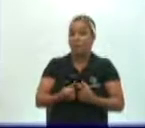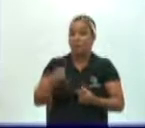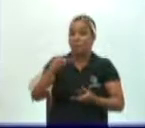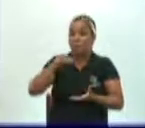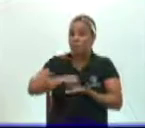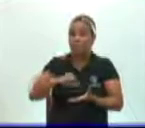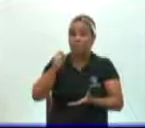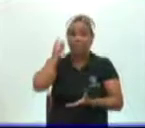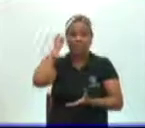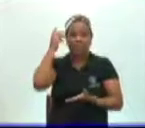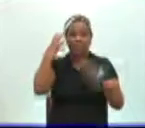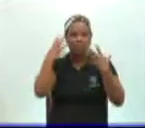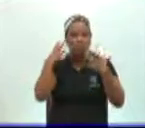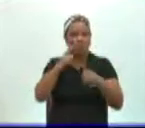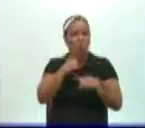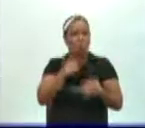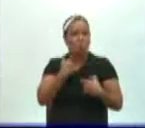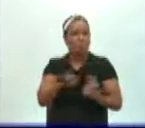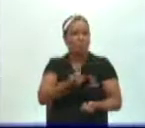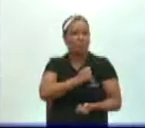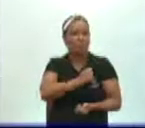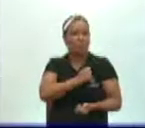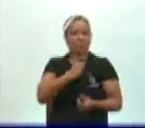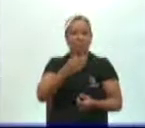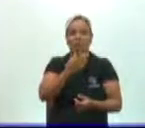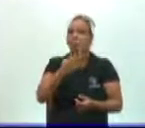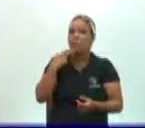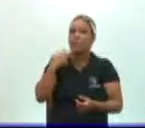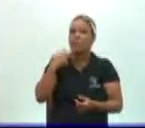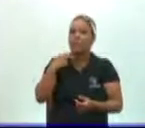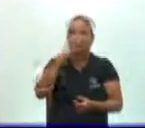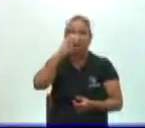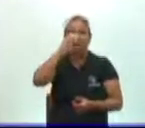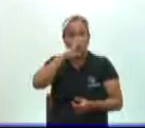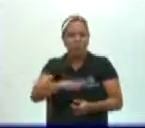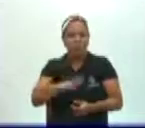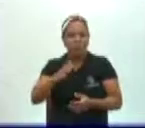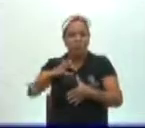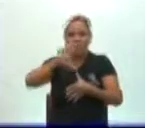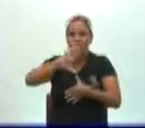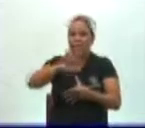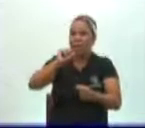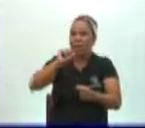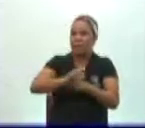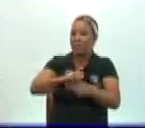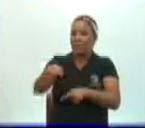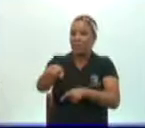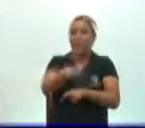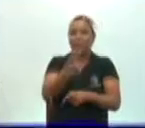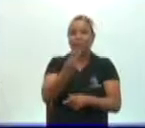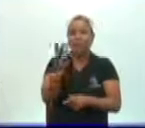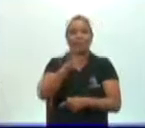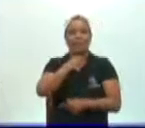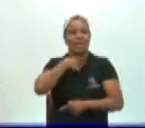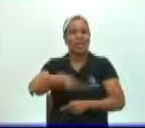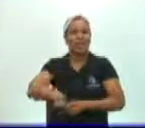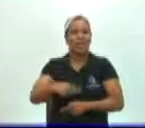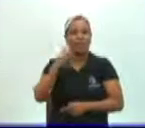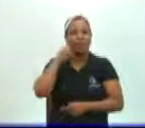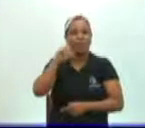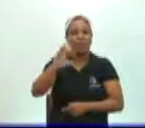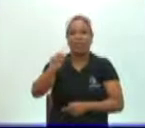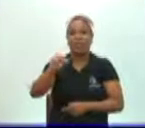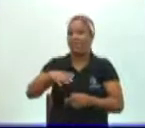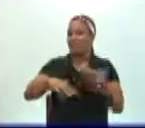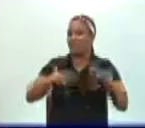importante de cómo quiere Martí que sean los niños de América a partir de estos héroes. Veamos qué propone la actividad.